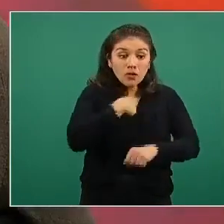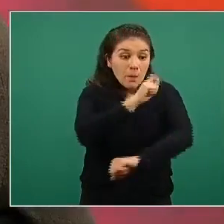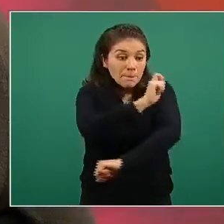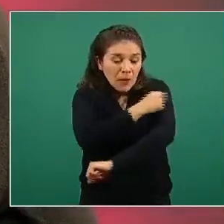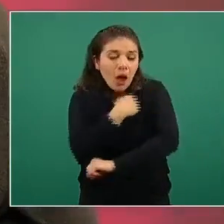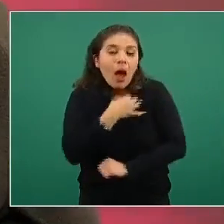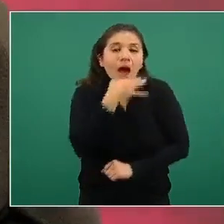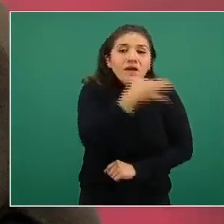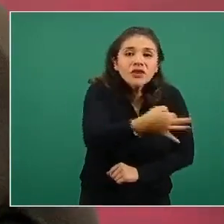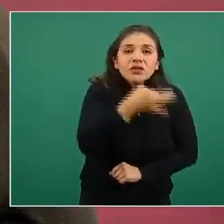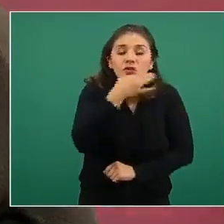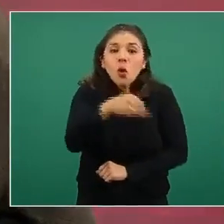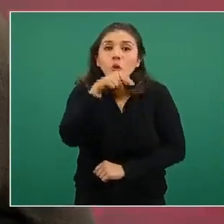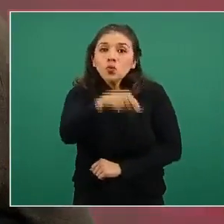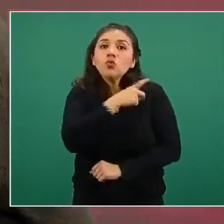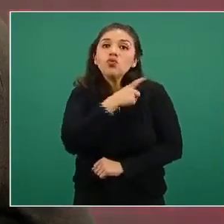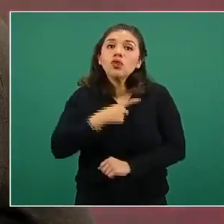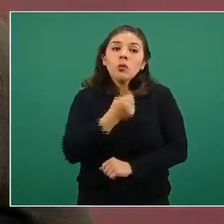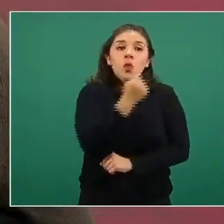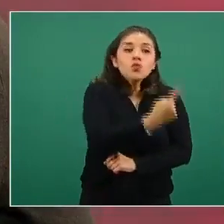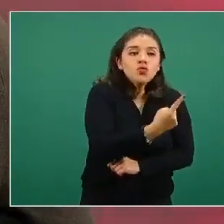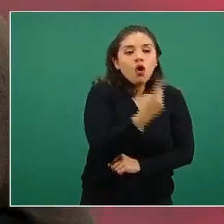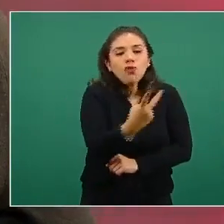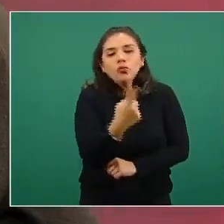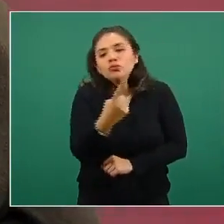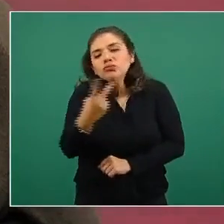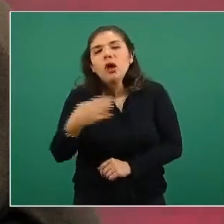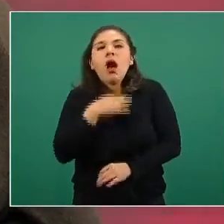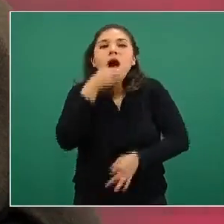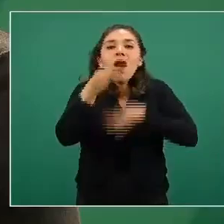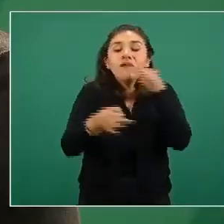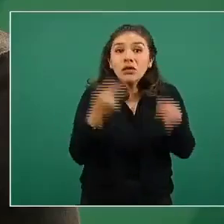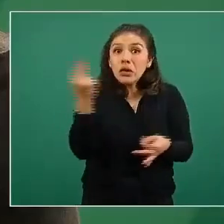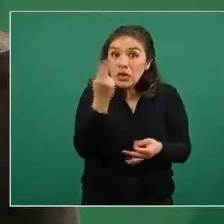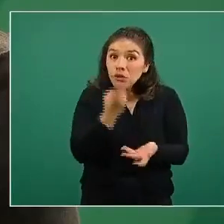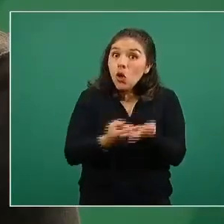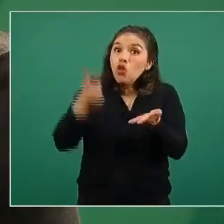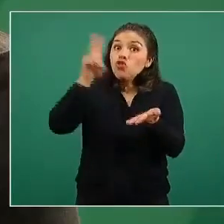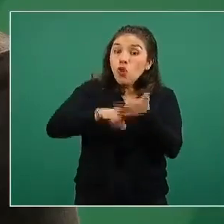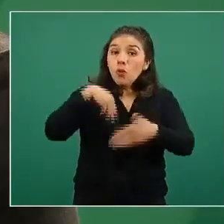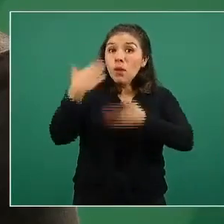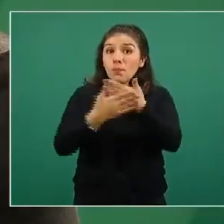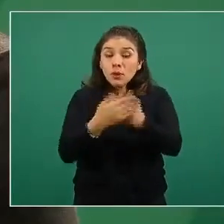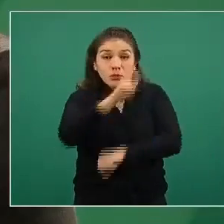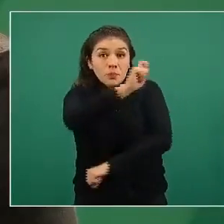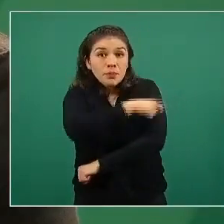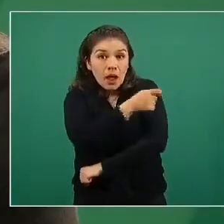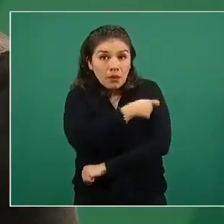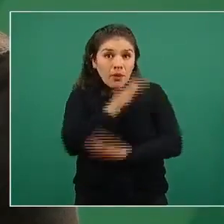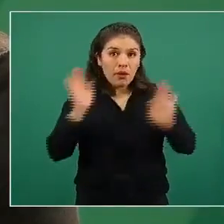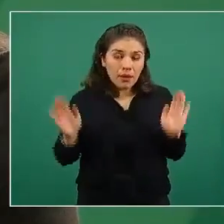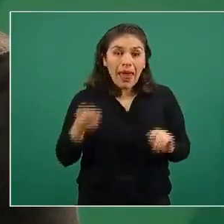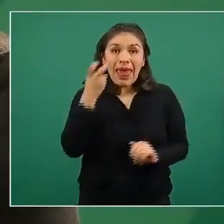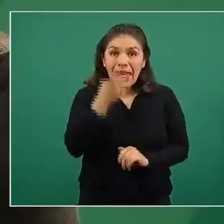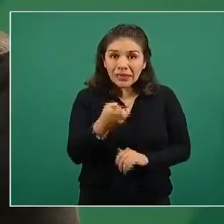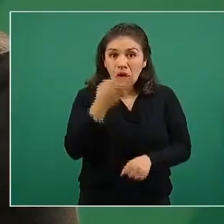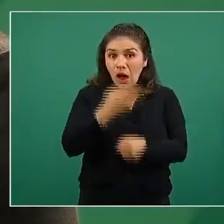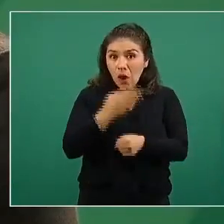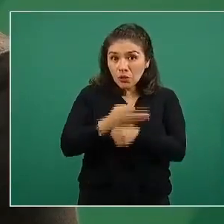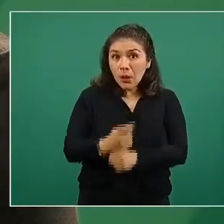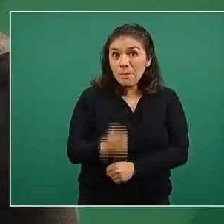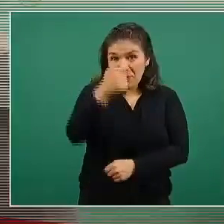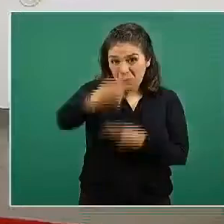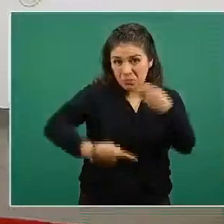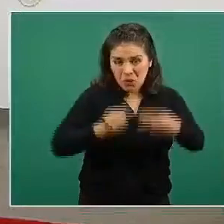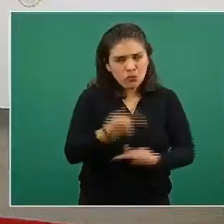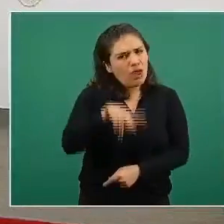le vacuna qué tipo de vacuna es la que se le está colocando y si requiere o no esta segunda dosis. Entonces, para efecto de la primera